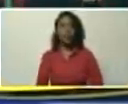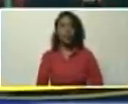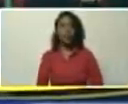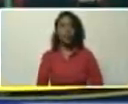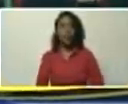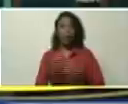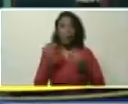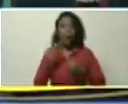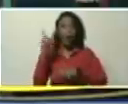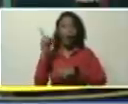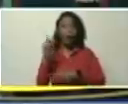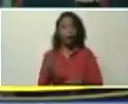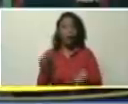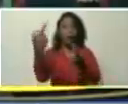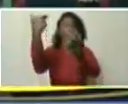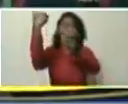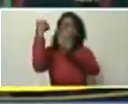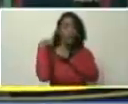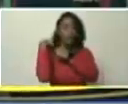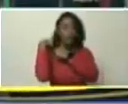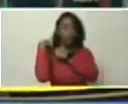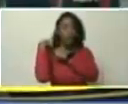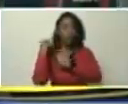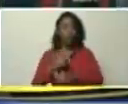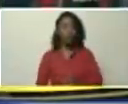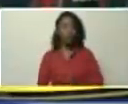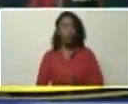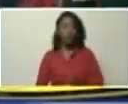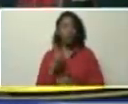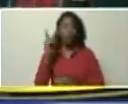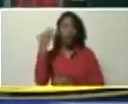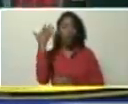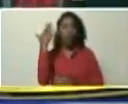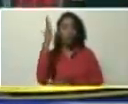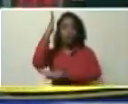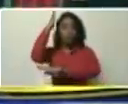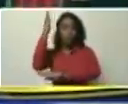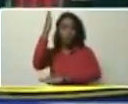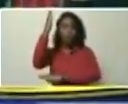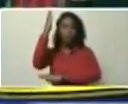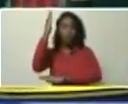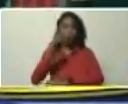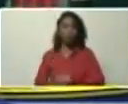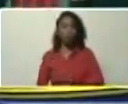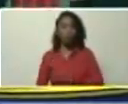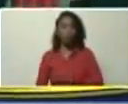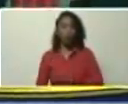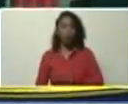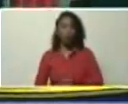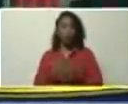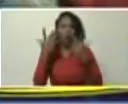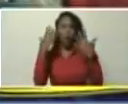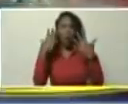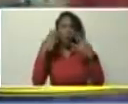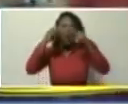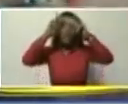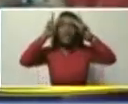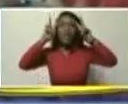para que tome las riendas con su mano firme, con su corazón